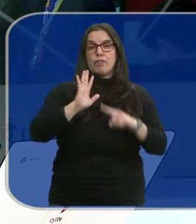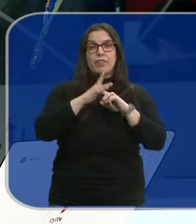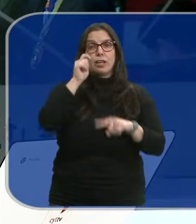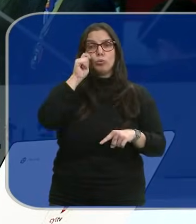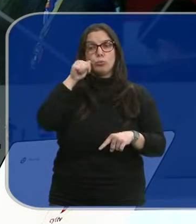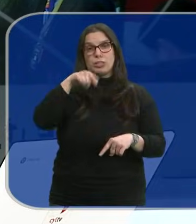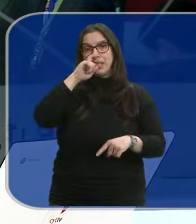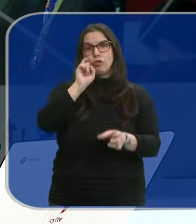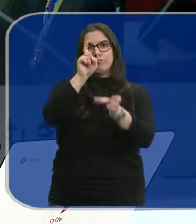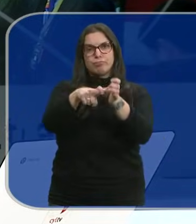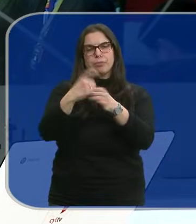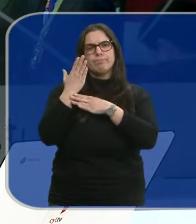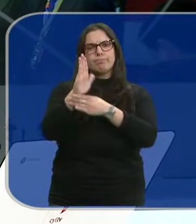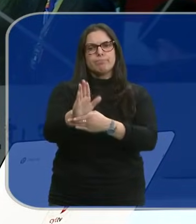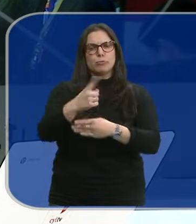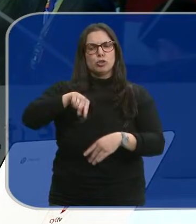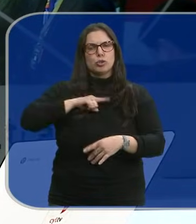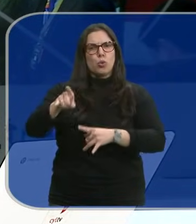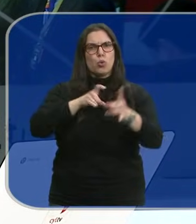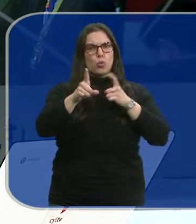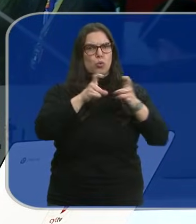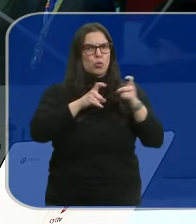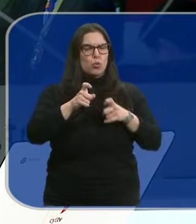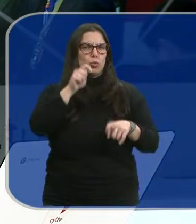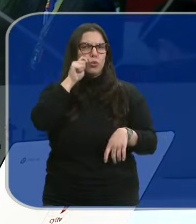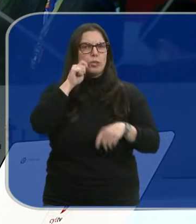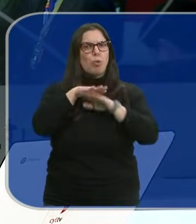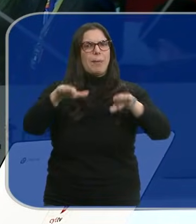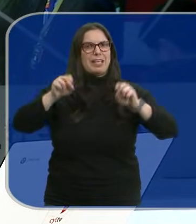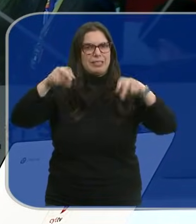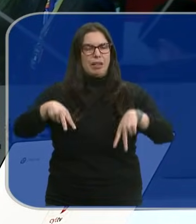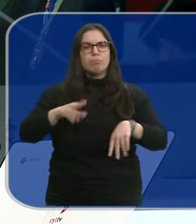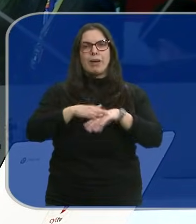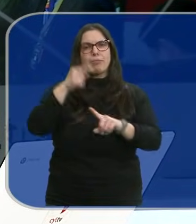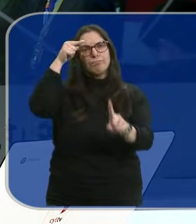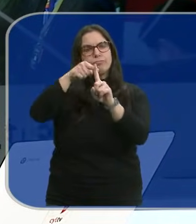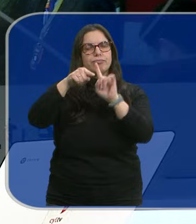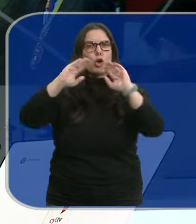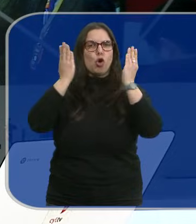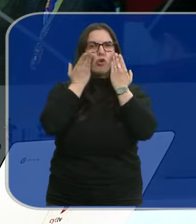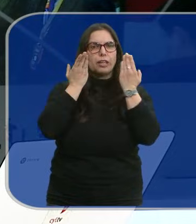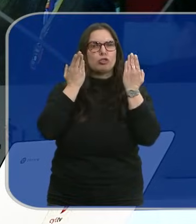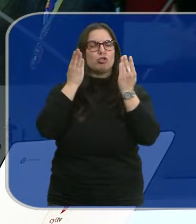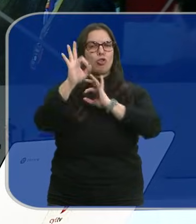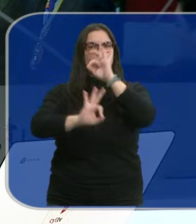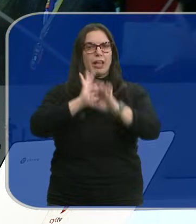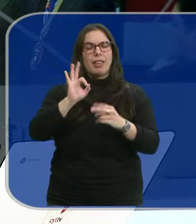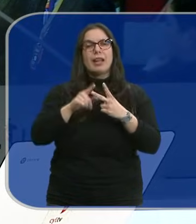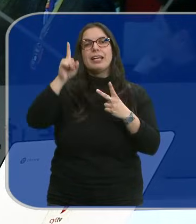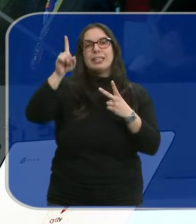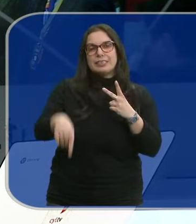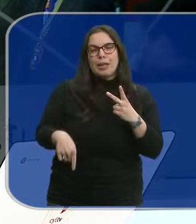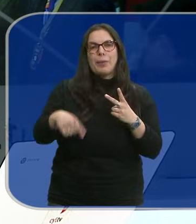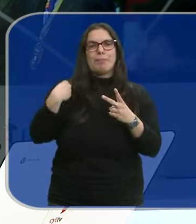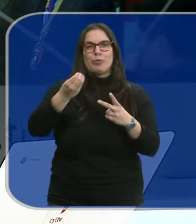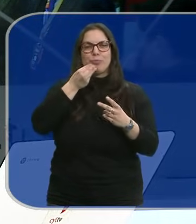Fitur demostrando que sigue siendo una de las potencias de turismo de interior, una ciudad para el Congreso, con su faceta gastronómica siendo la capital mundial de la tapa